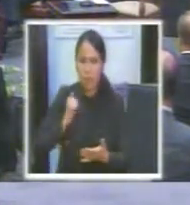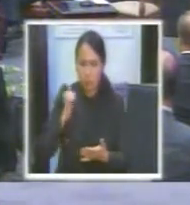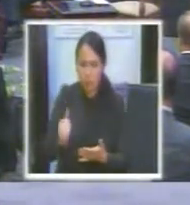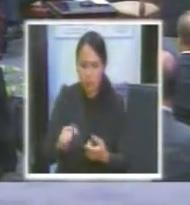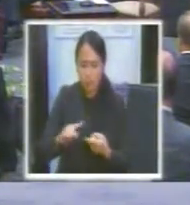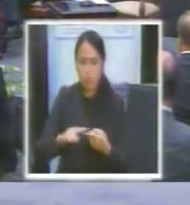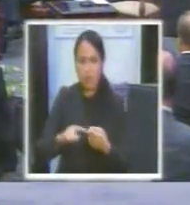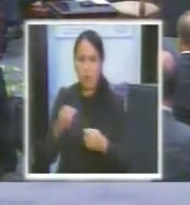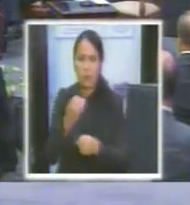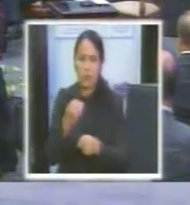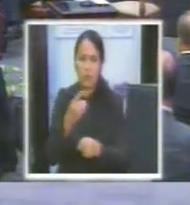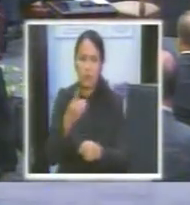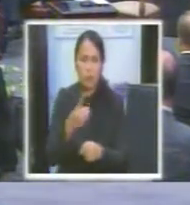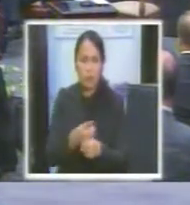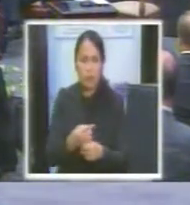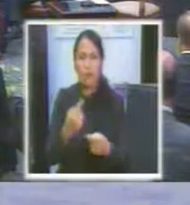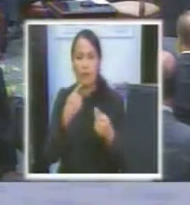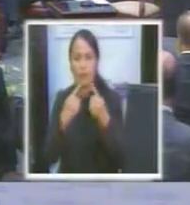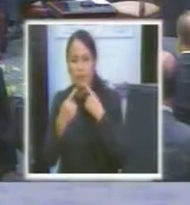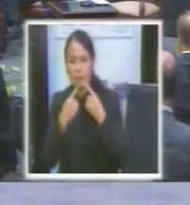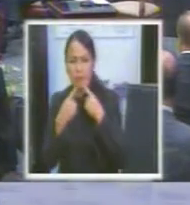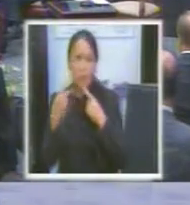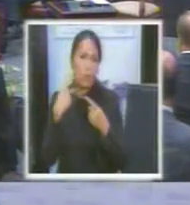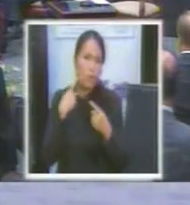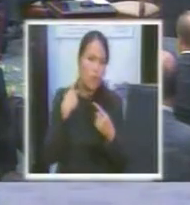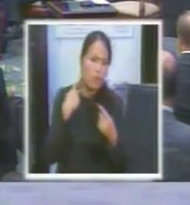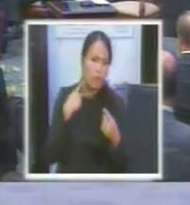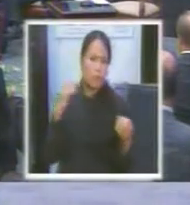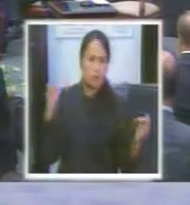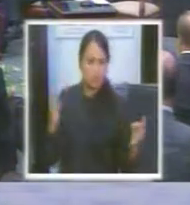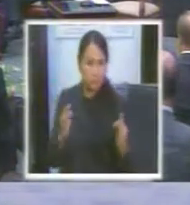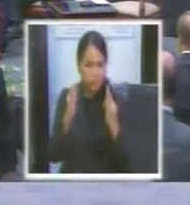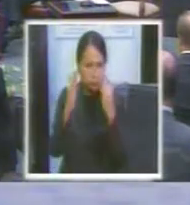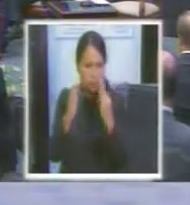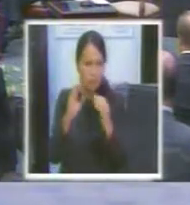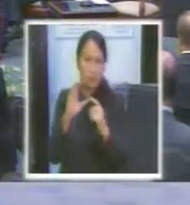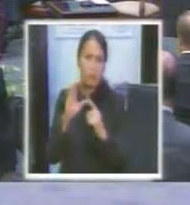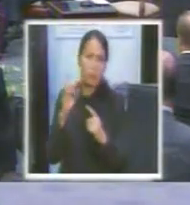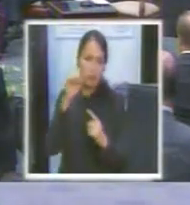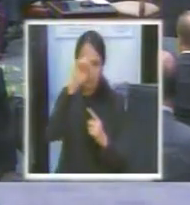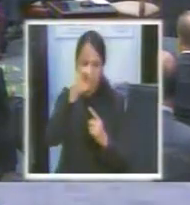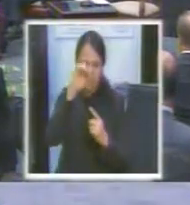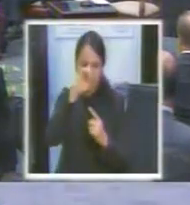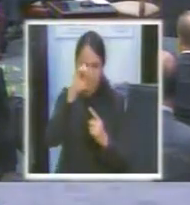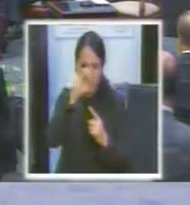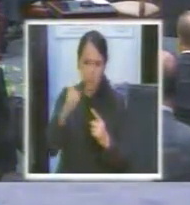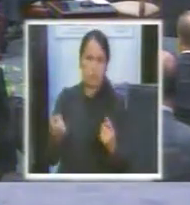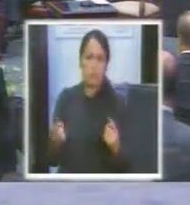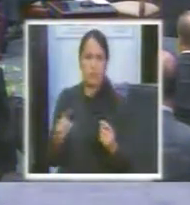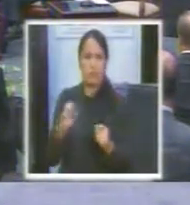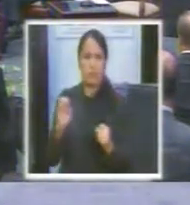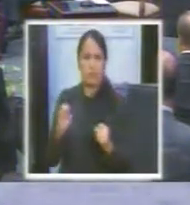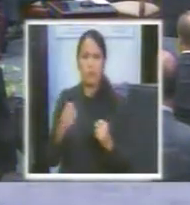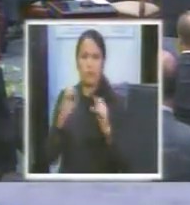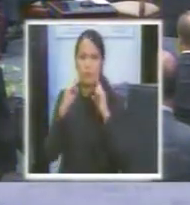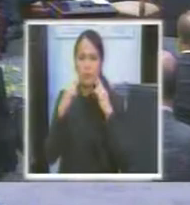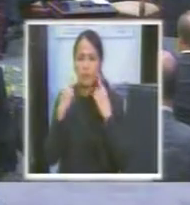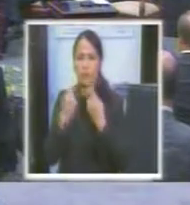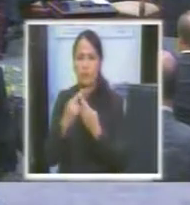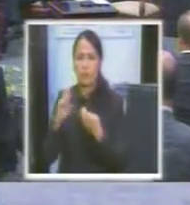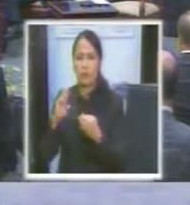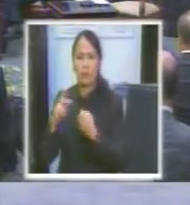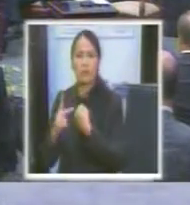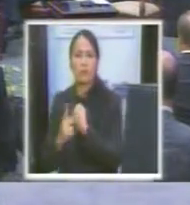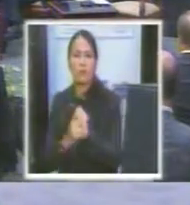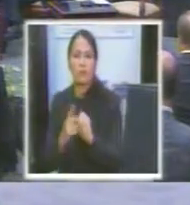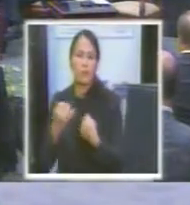las oportunidades que abre al diálogo político directo con el Consejo de Ministros y el Parlamento Europeo, entonces ello podrá